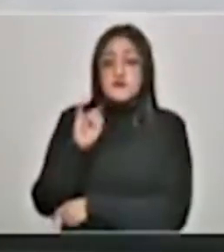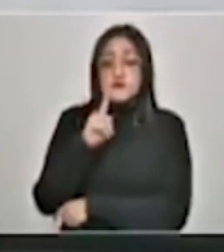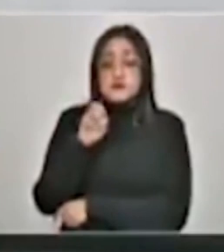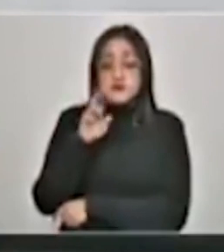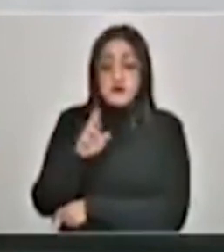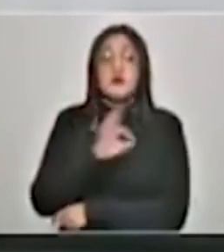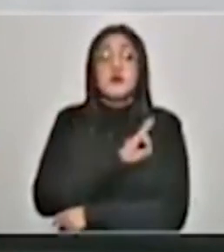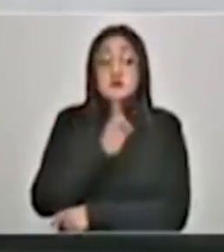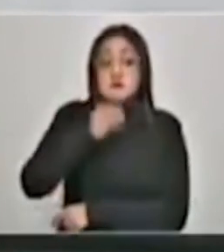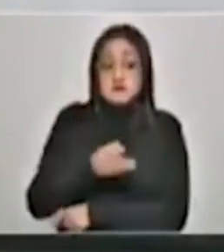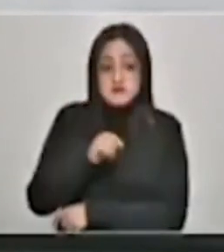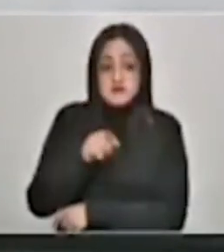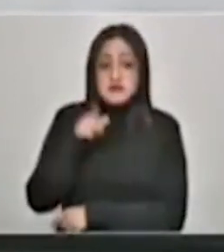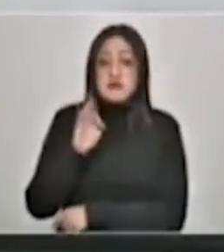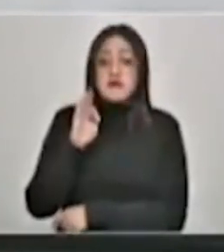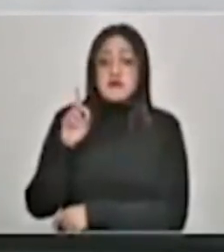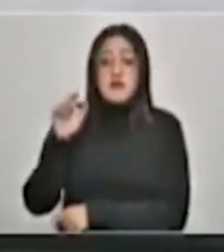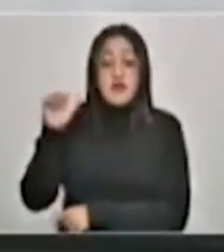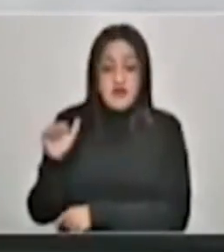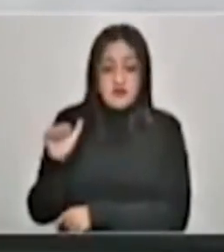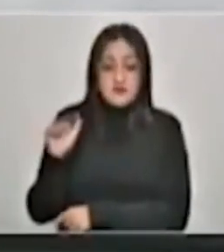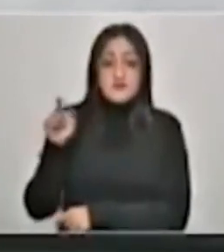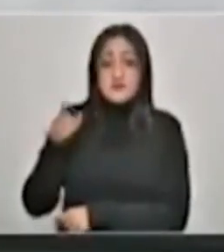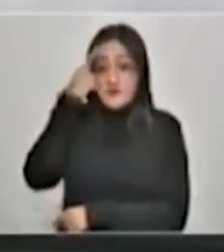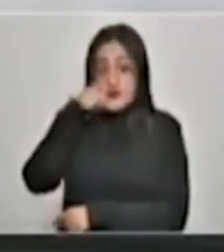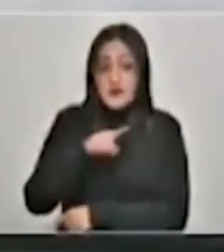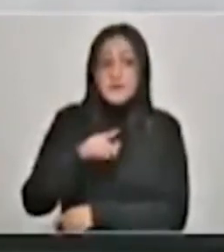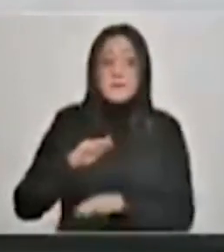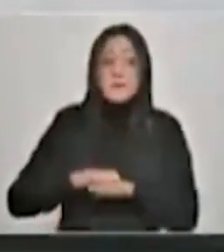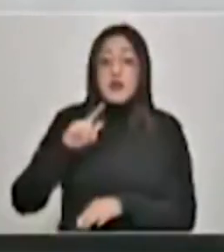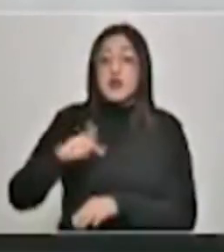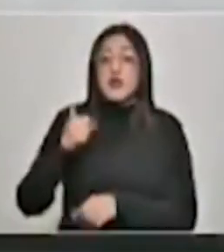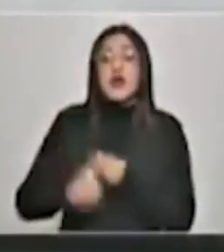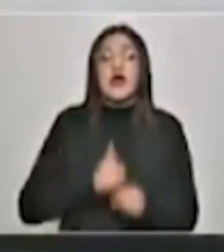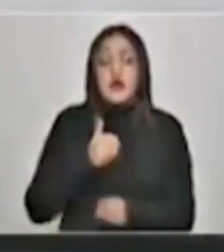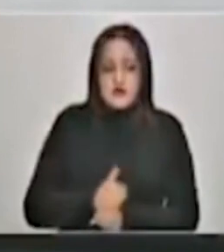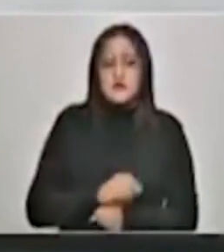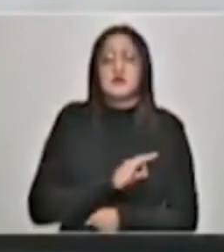está aprobada por la FDA para mayores de 12